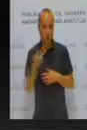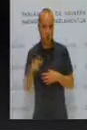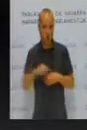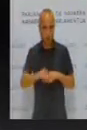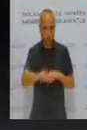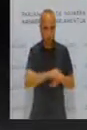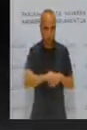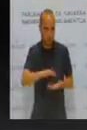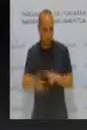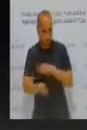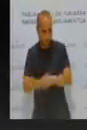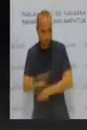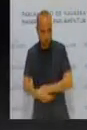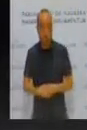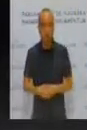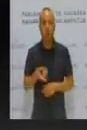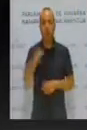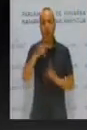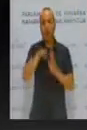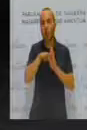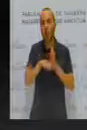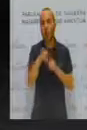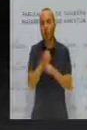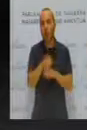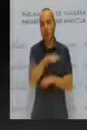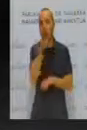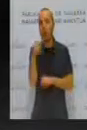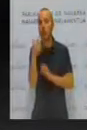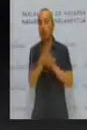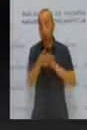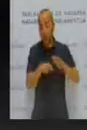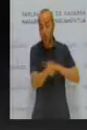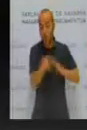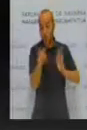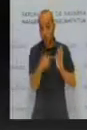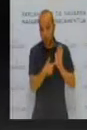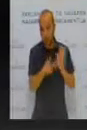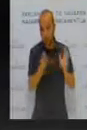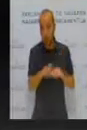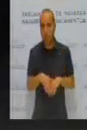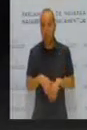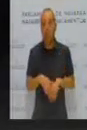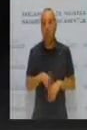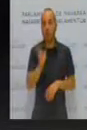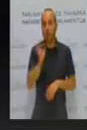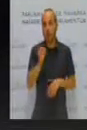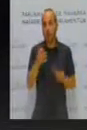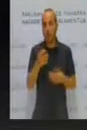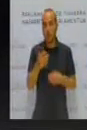condiciones también de los trabajadores y de las trabajadoras en la moción. Pues evidentemente que no se han reducido las